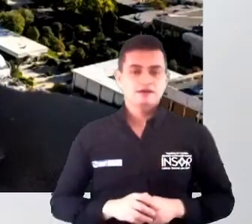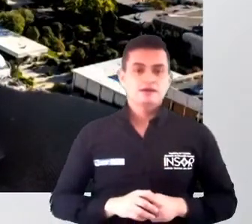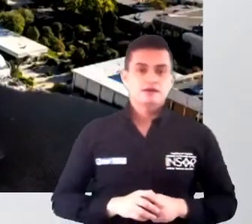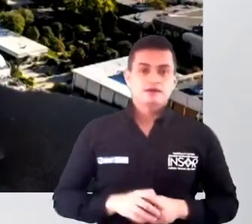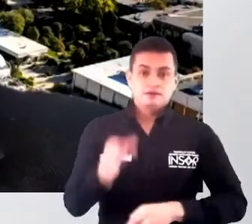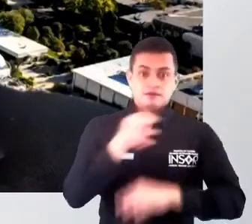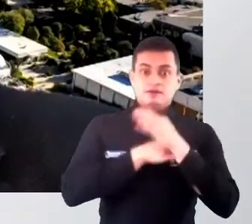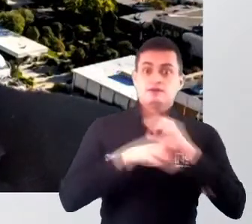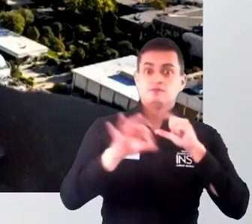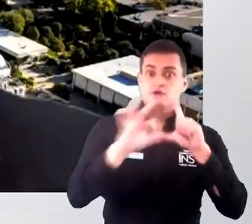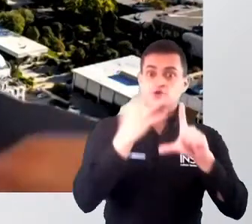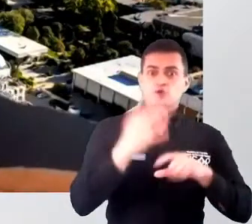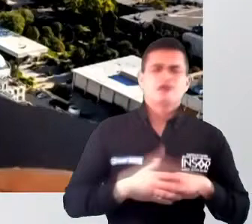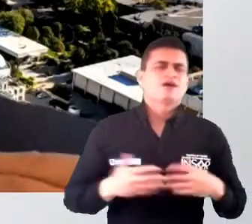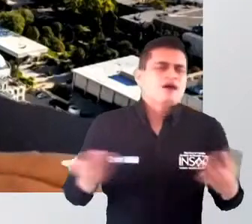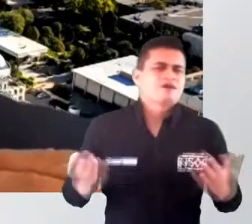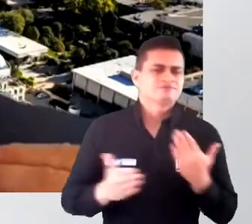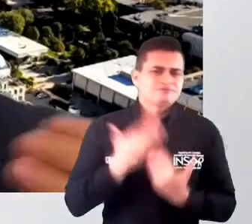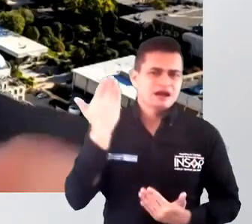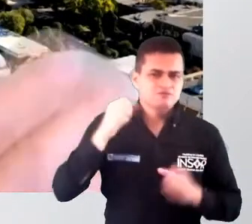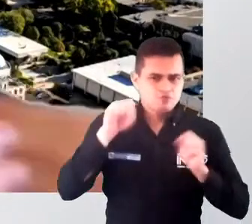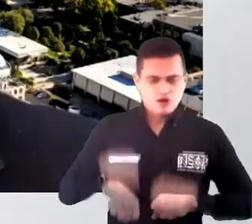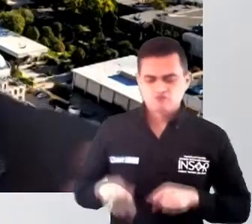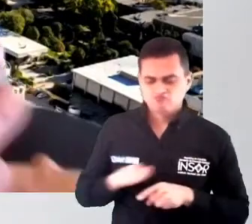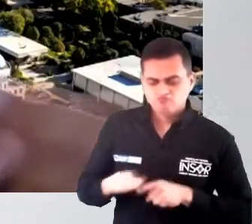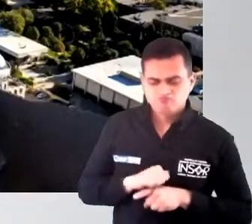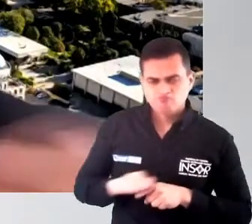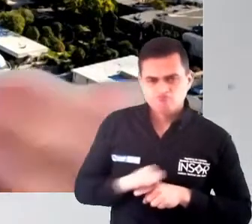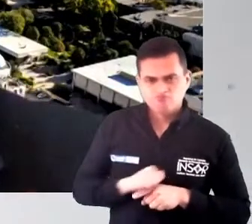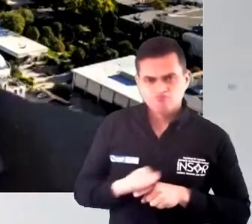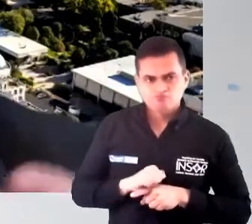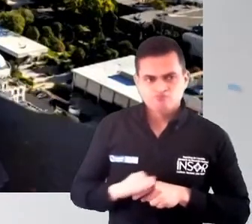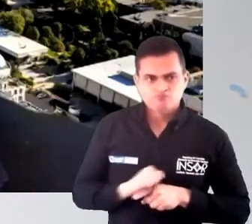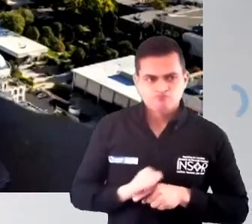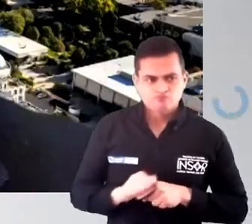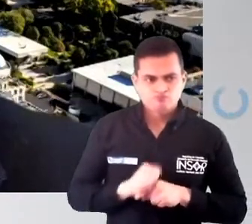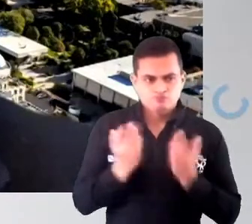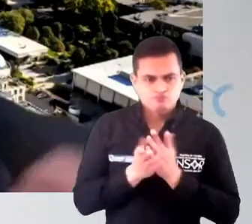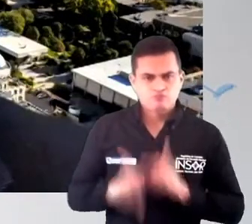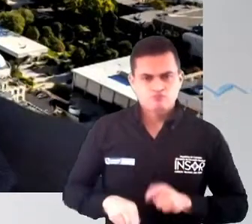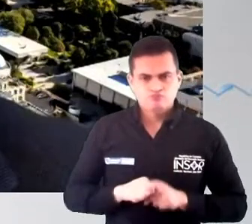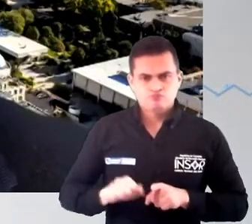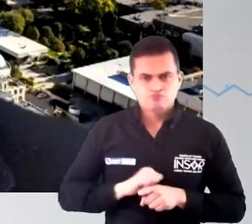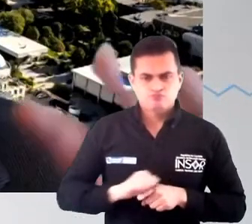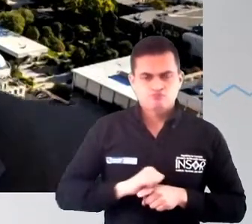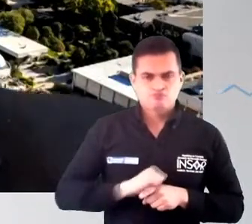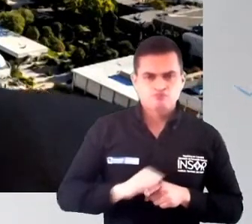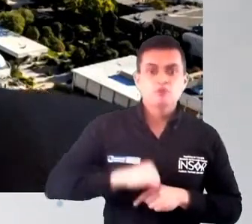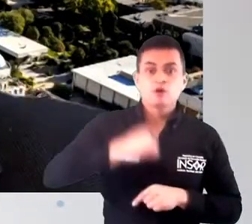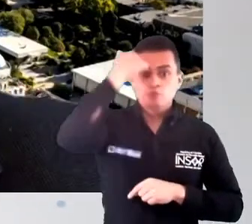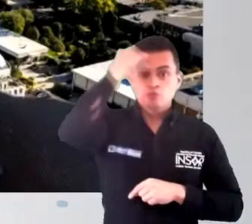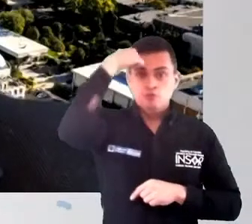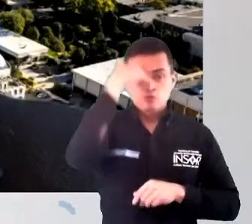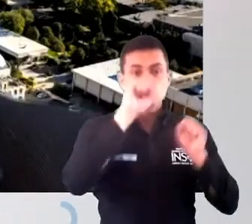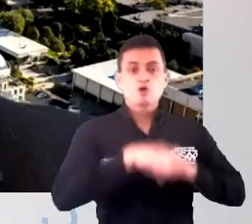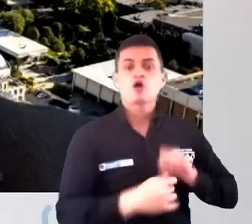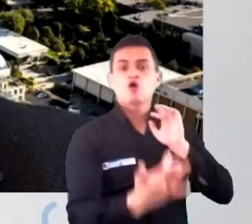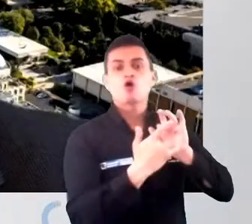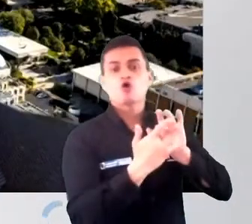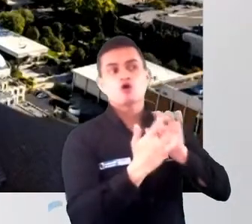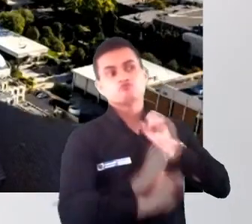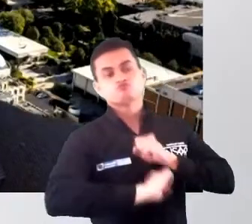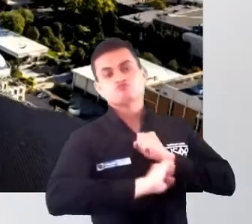por fuera en su práctica y los docentes se pueden aún comunicar con sus estudiantes y ayudarlos